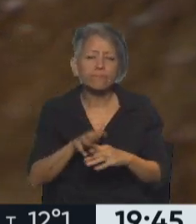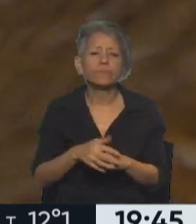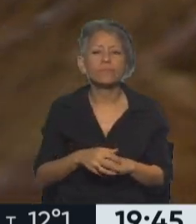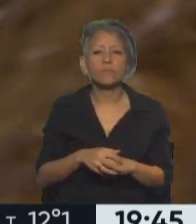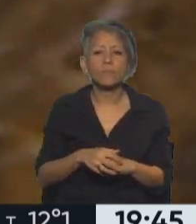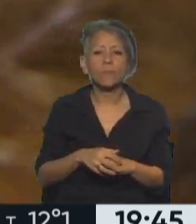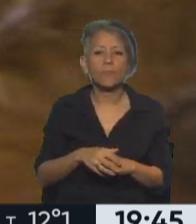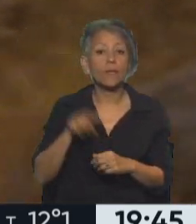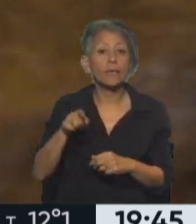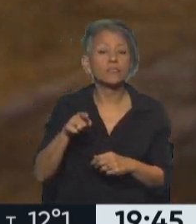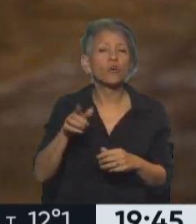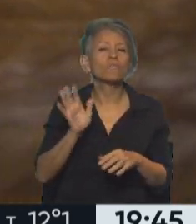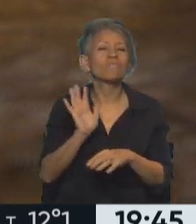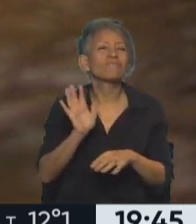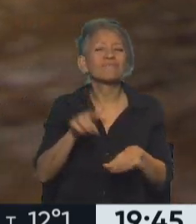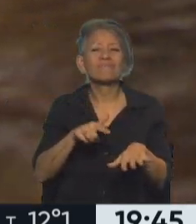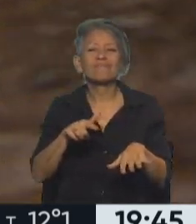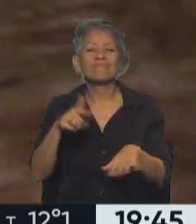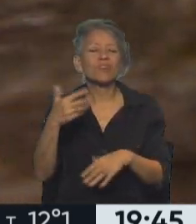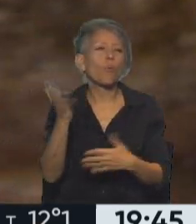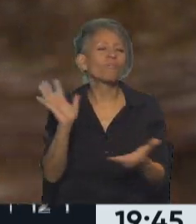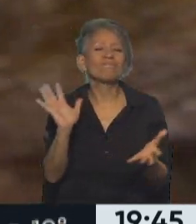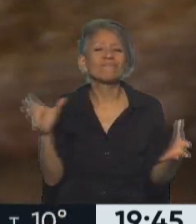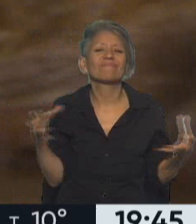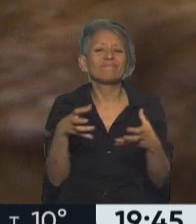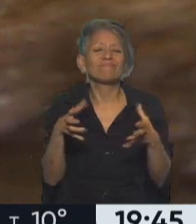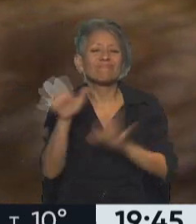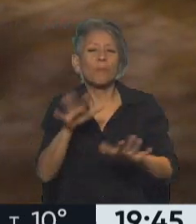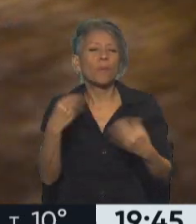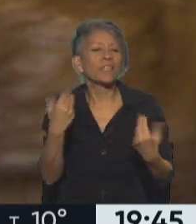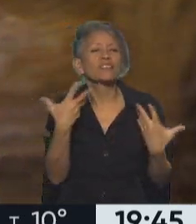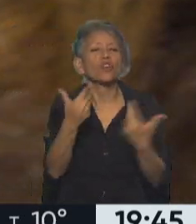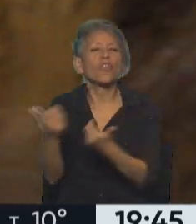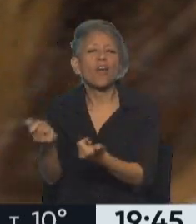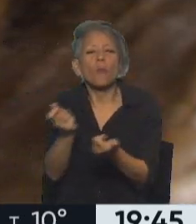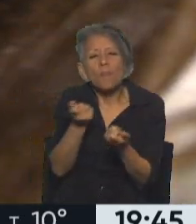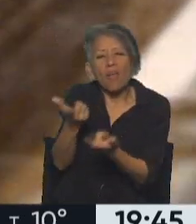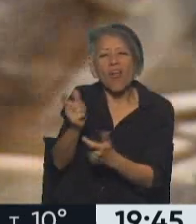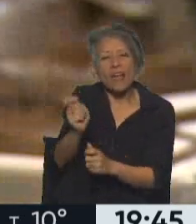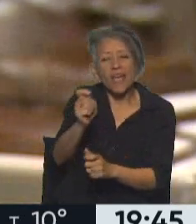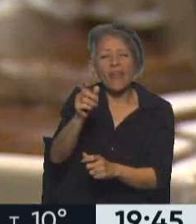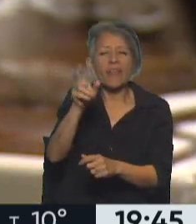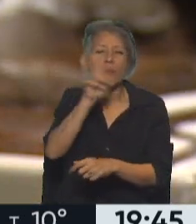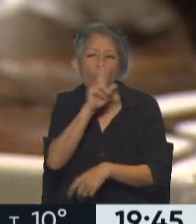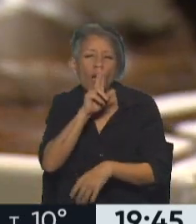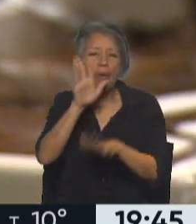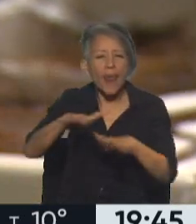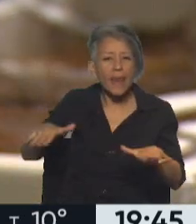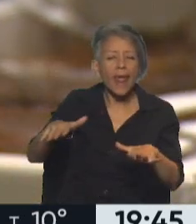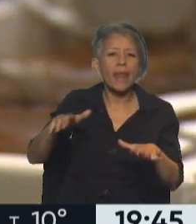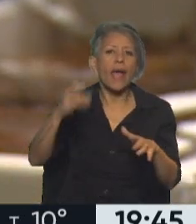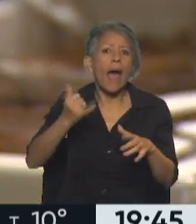justamente es un evento solidario porque está destinado fundamentalmente a las mujeres y niñas que pierden su pelo por el cáncer, por la enfermedad,